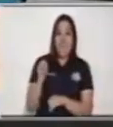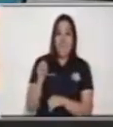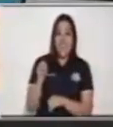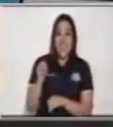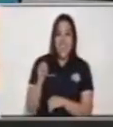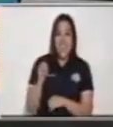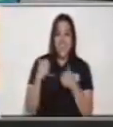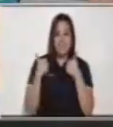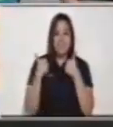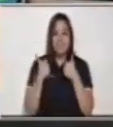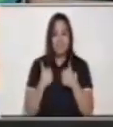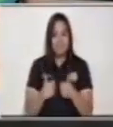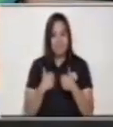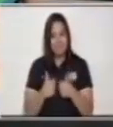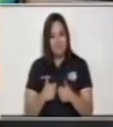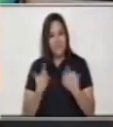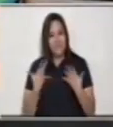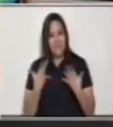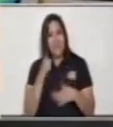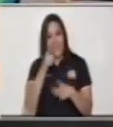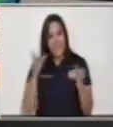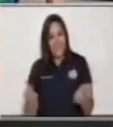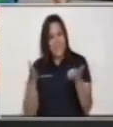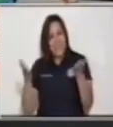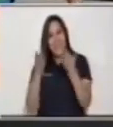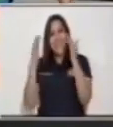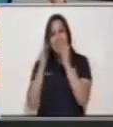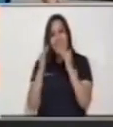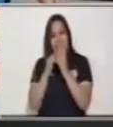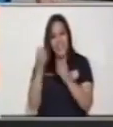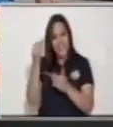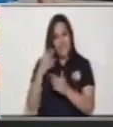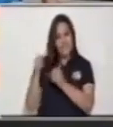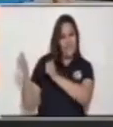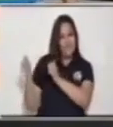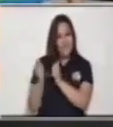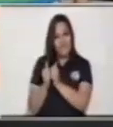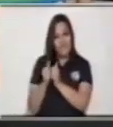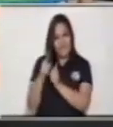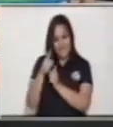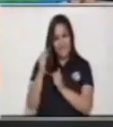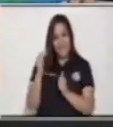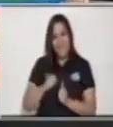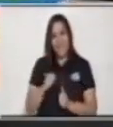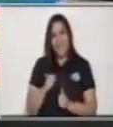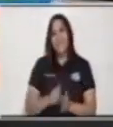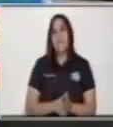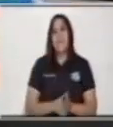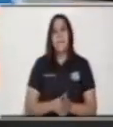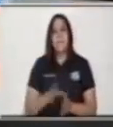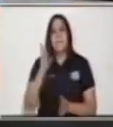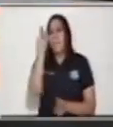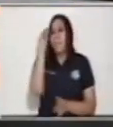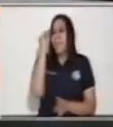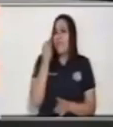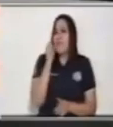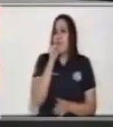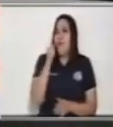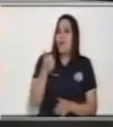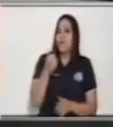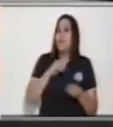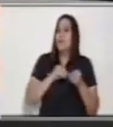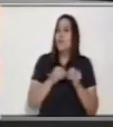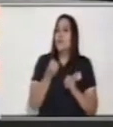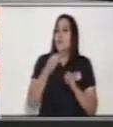veinte. Quiero que animes a alguien de tu casa a contar contigo. ¿Lo quieres hacer? Muy bien. ¿Por qué otros números puedes